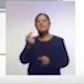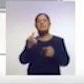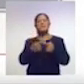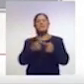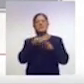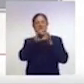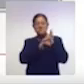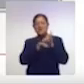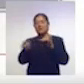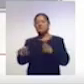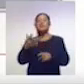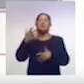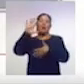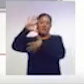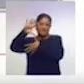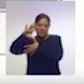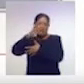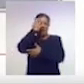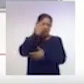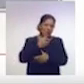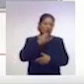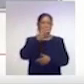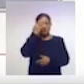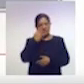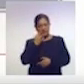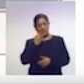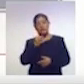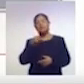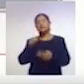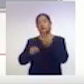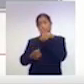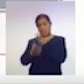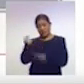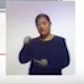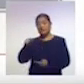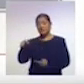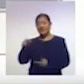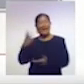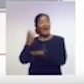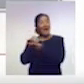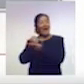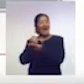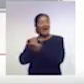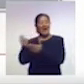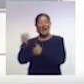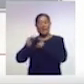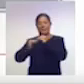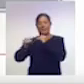caso de América, León y Tigres, y que de ahí basaron su éxito de estar dentro de lo que fue el proceso